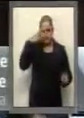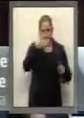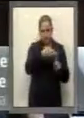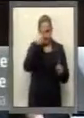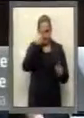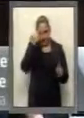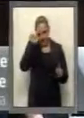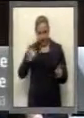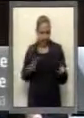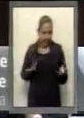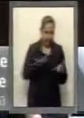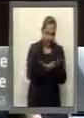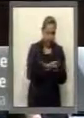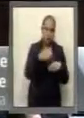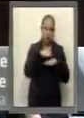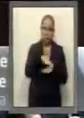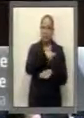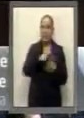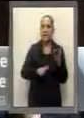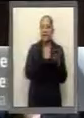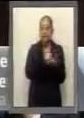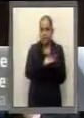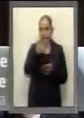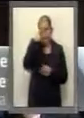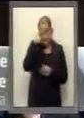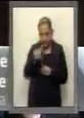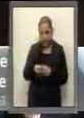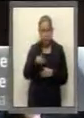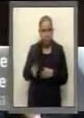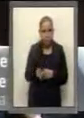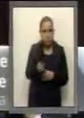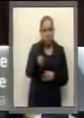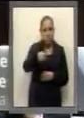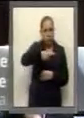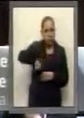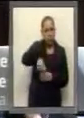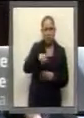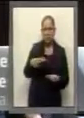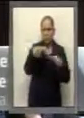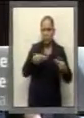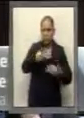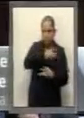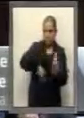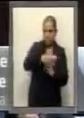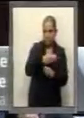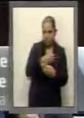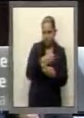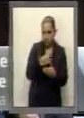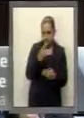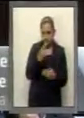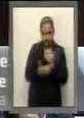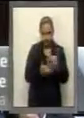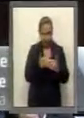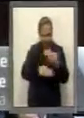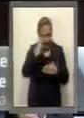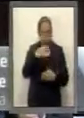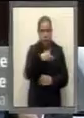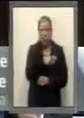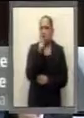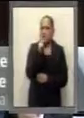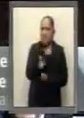iniciativa de reforma a la Ley de Desarrollo Rural Sustentable tiene como propósito